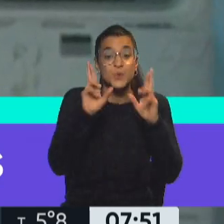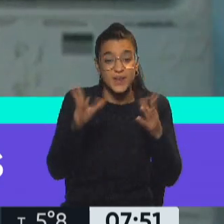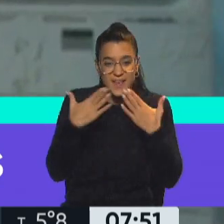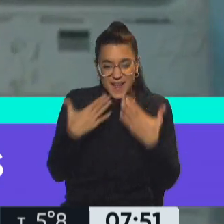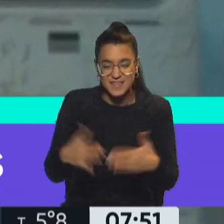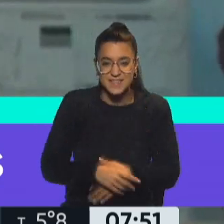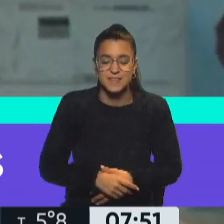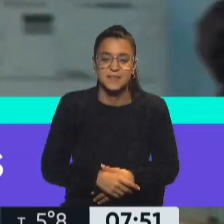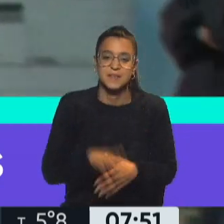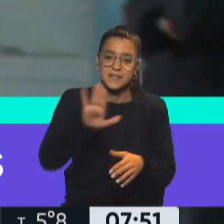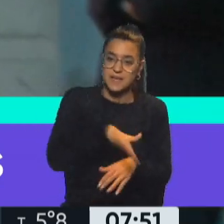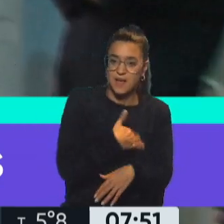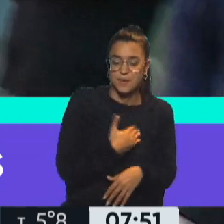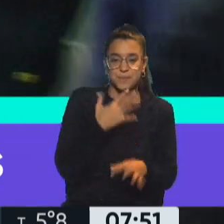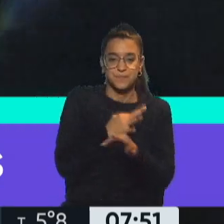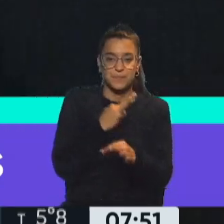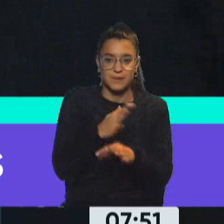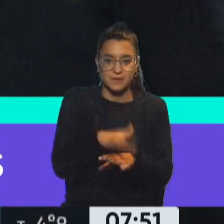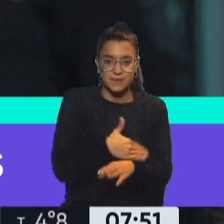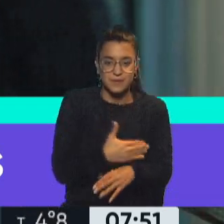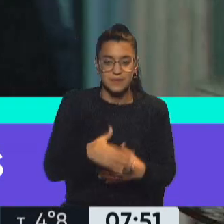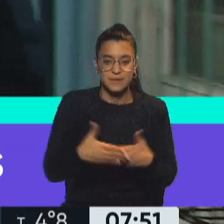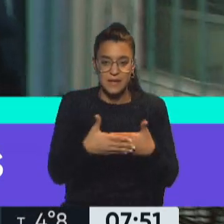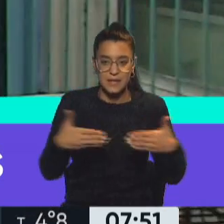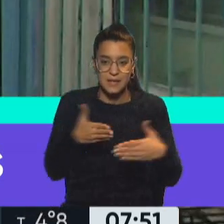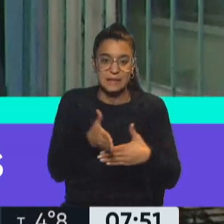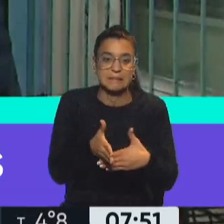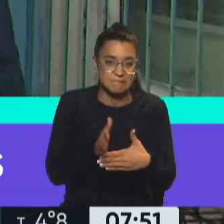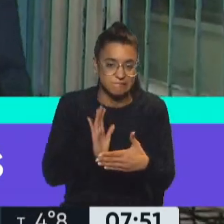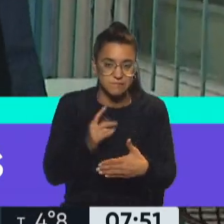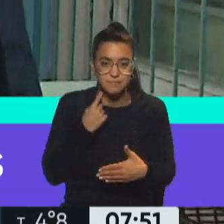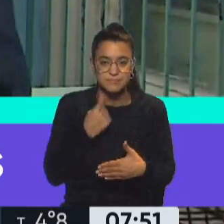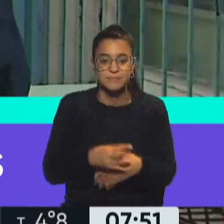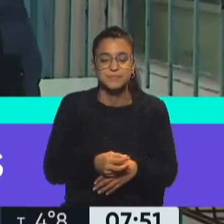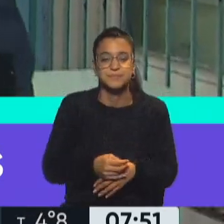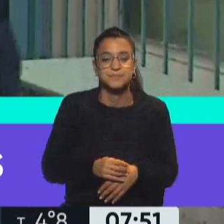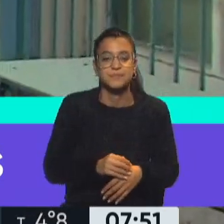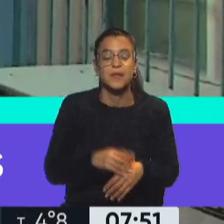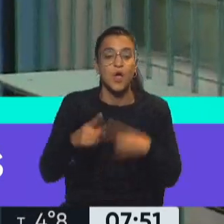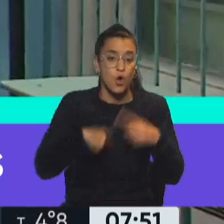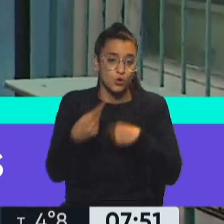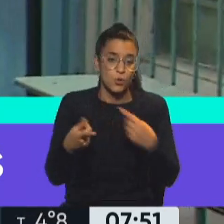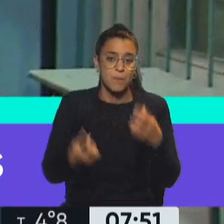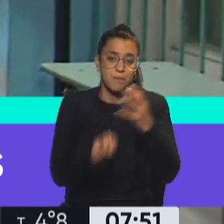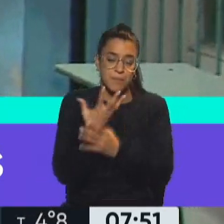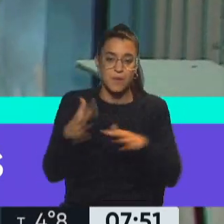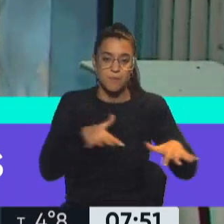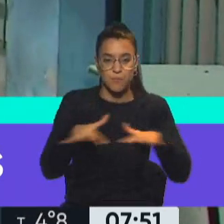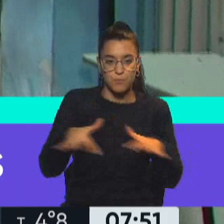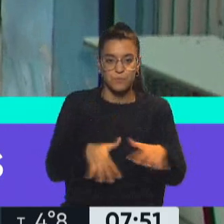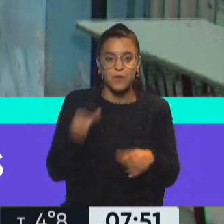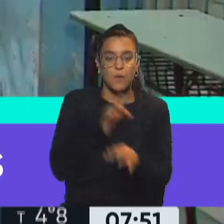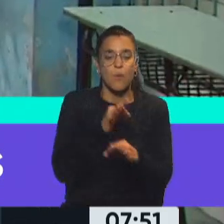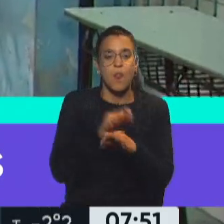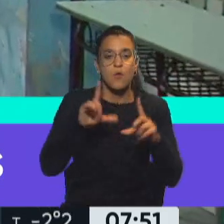gracias. Salgo de la escuela, otra vez, pasando el límite. Ahí estamos, sigue la mañana muy movida aquí en la escuela número